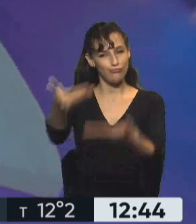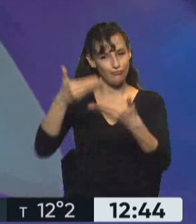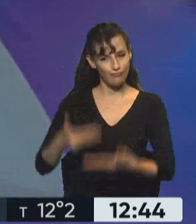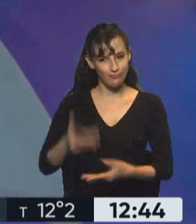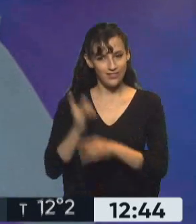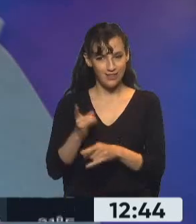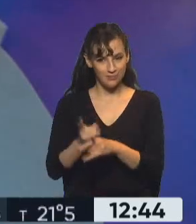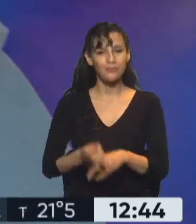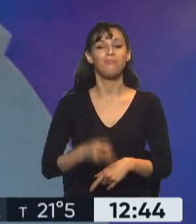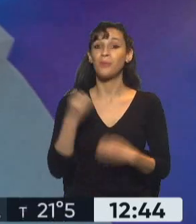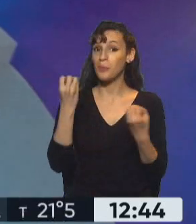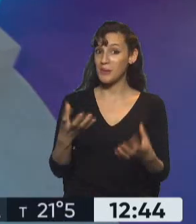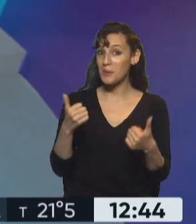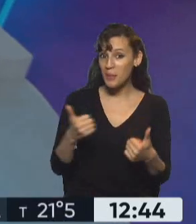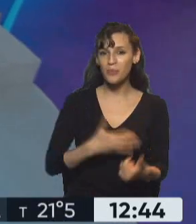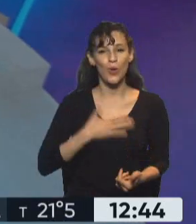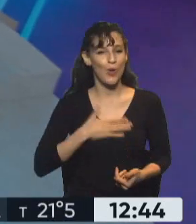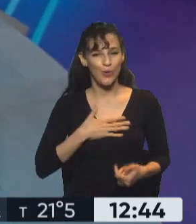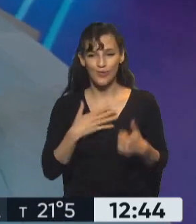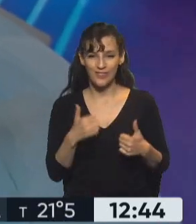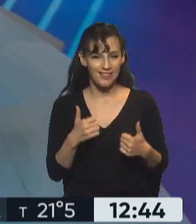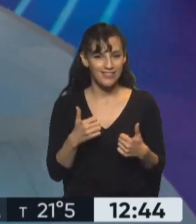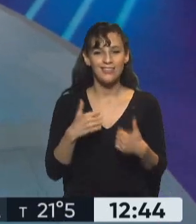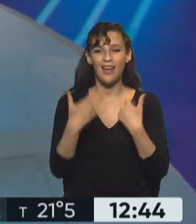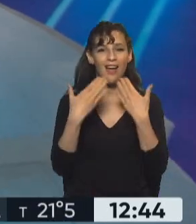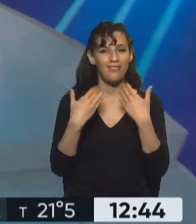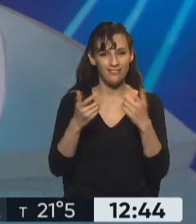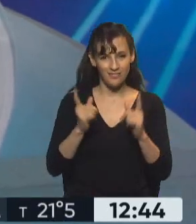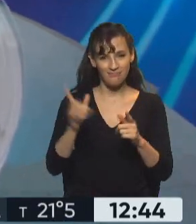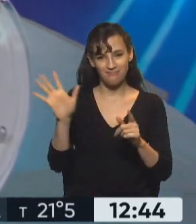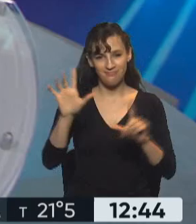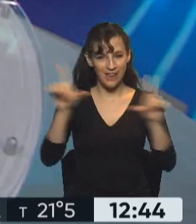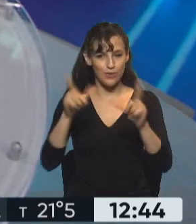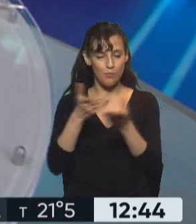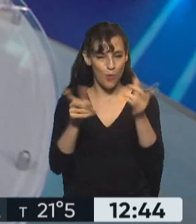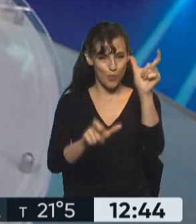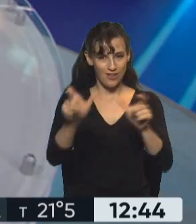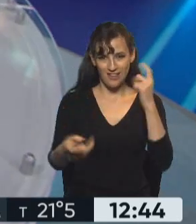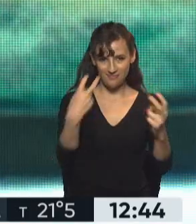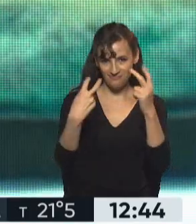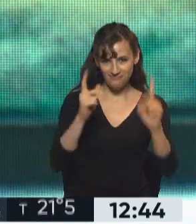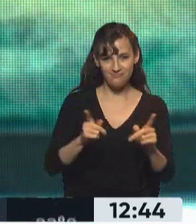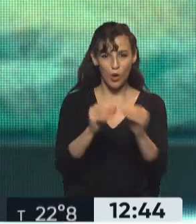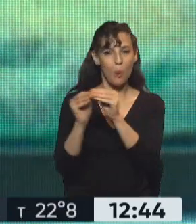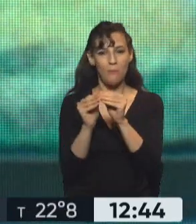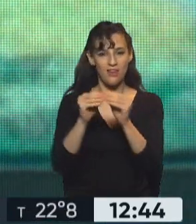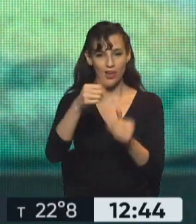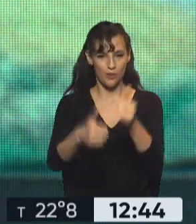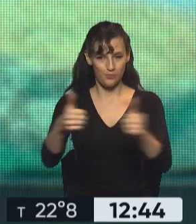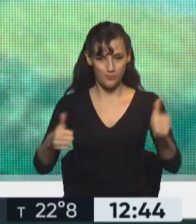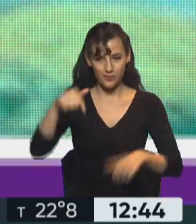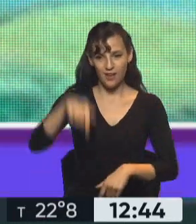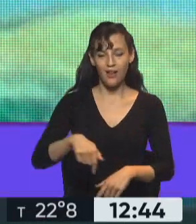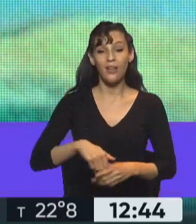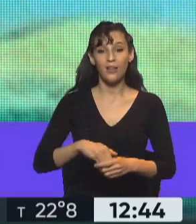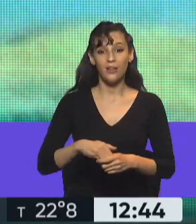Bien, muy bien, contenta. Te saludo a toda la audiencia también y los compañeros, compañeras. Muy bien. Bueno, contanos por dónde va, por